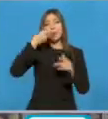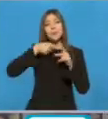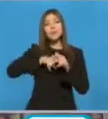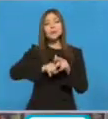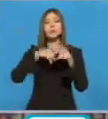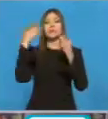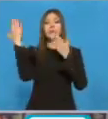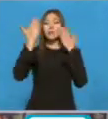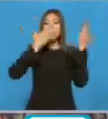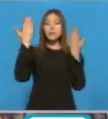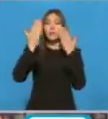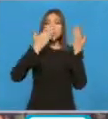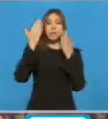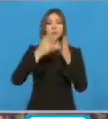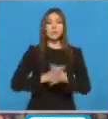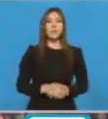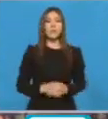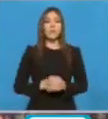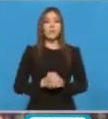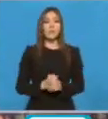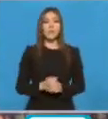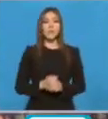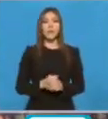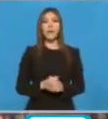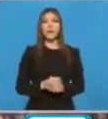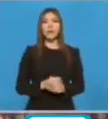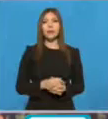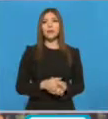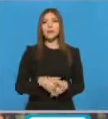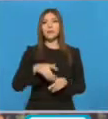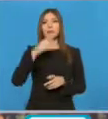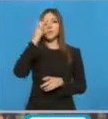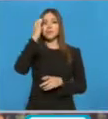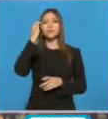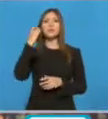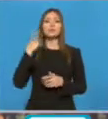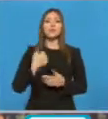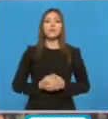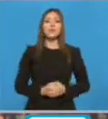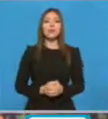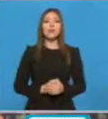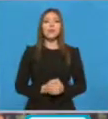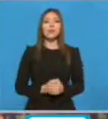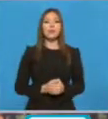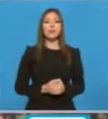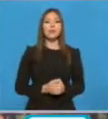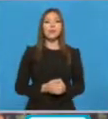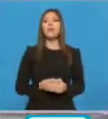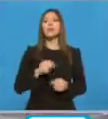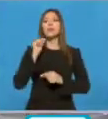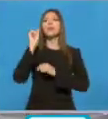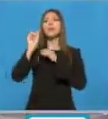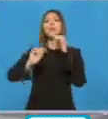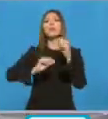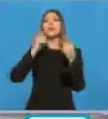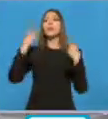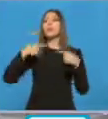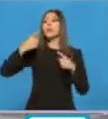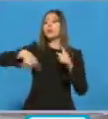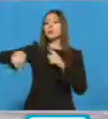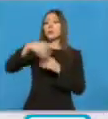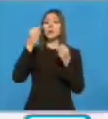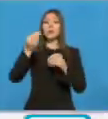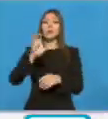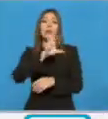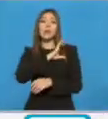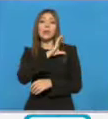de las primeras cosas que sucede es que empieza a ser como no muy querido donde estaba, y le empiezan a poner,